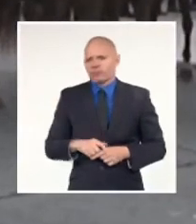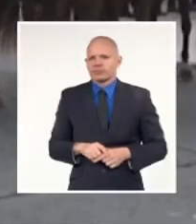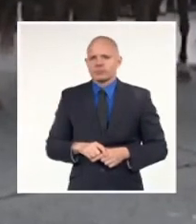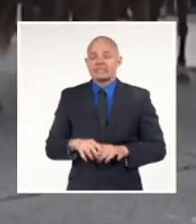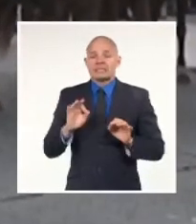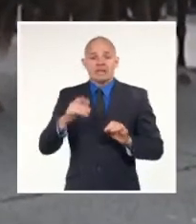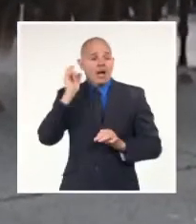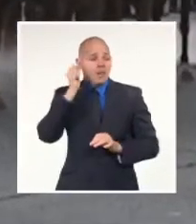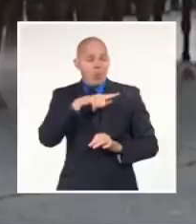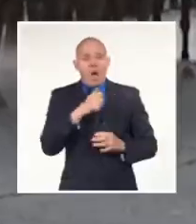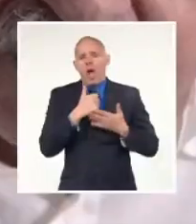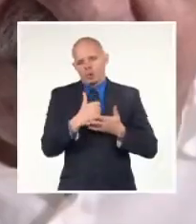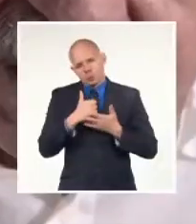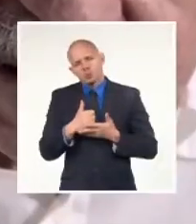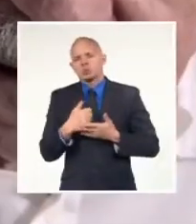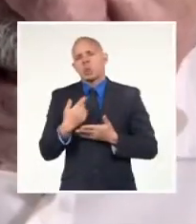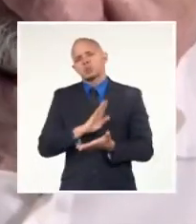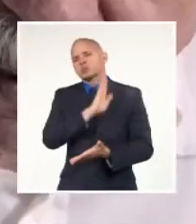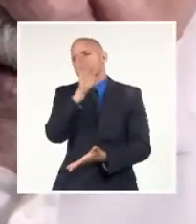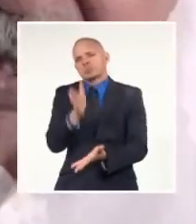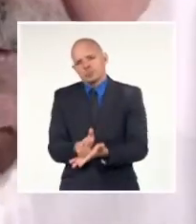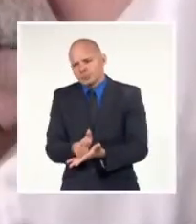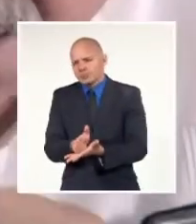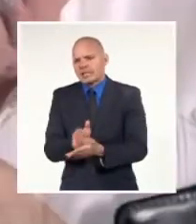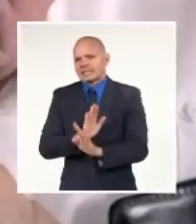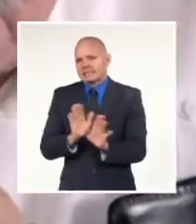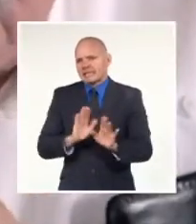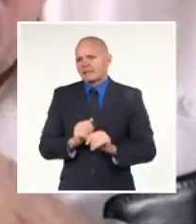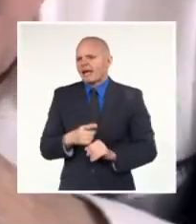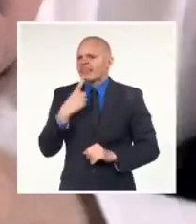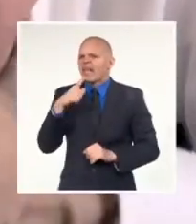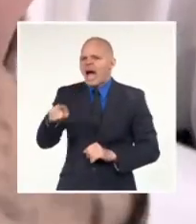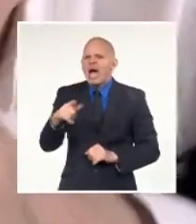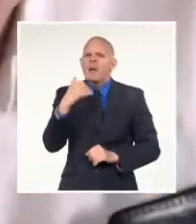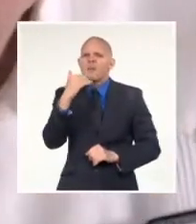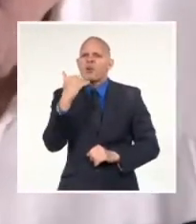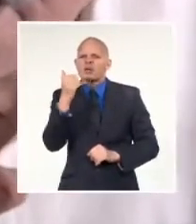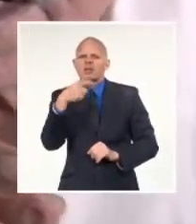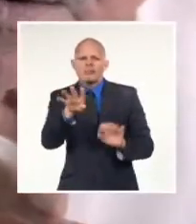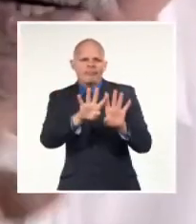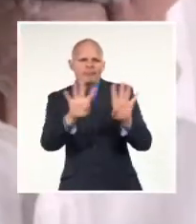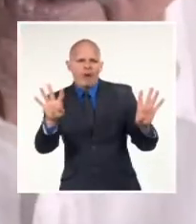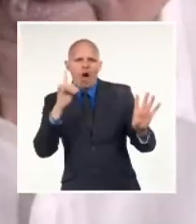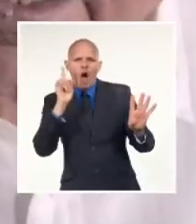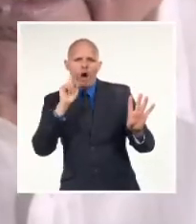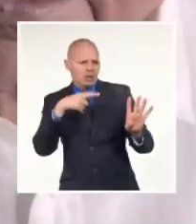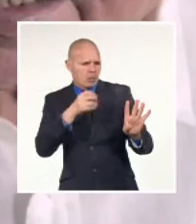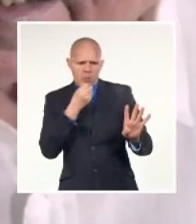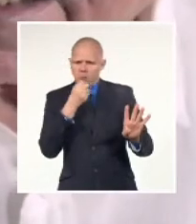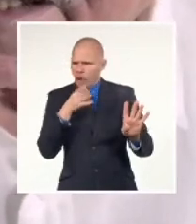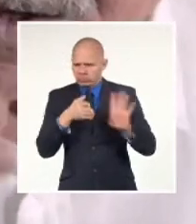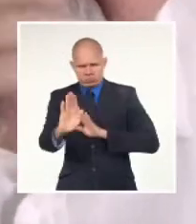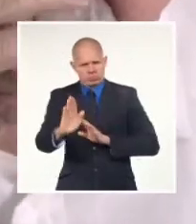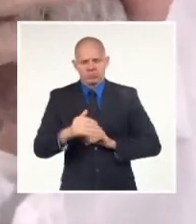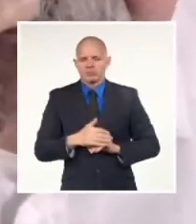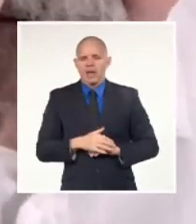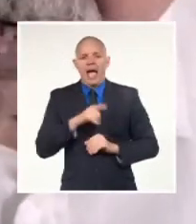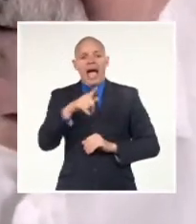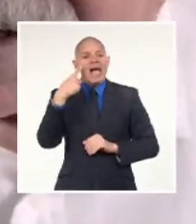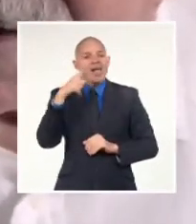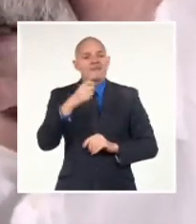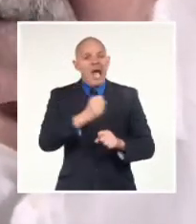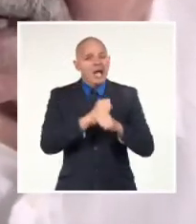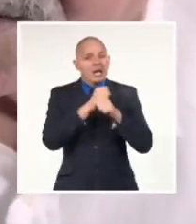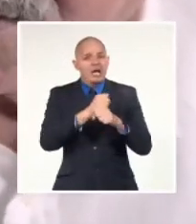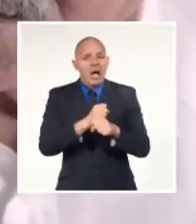guiando, y nos deja. Papi, allí está la policía montada, yo no te apure, sigue. Y un caballo relincha, que le digo yo a